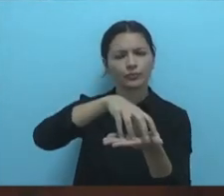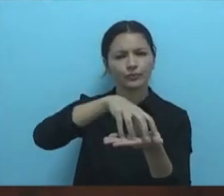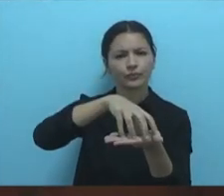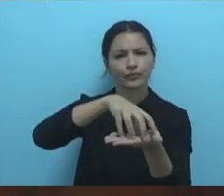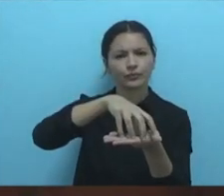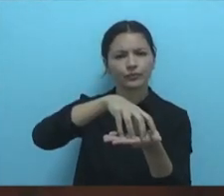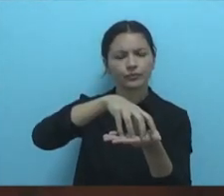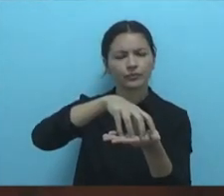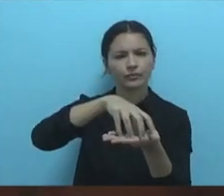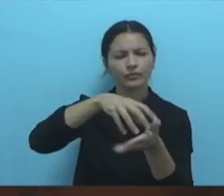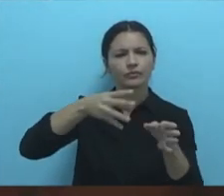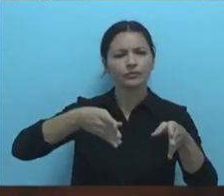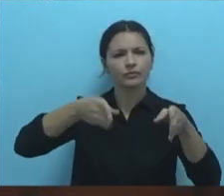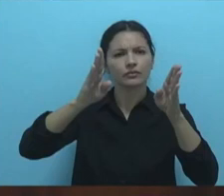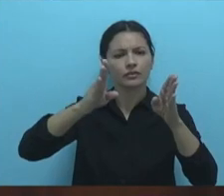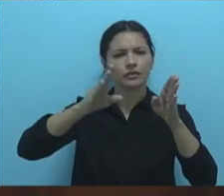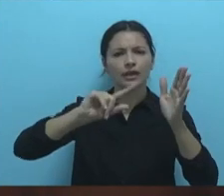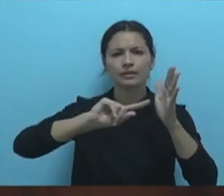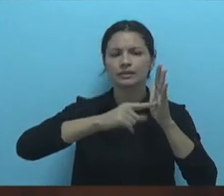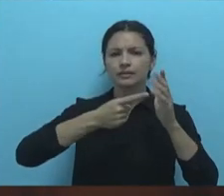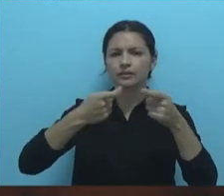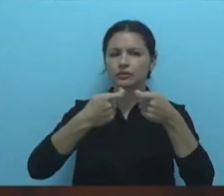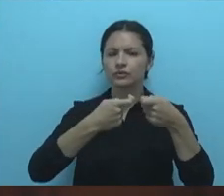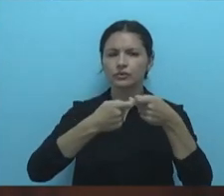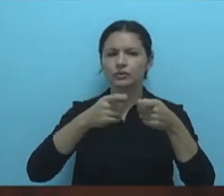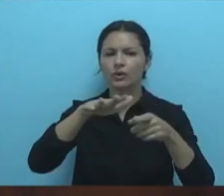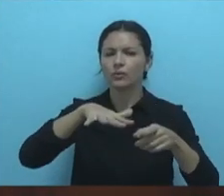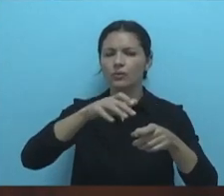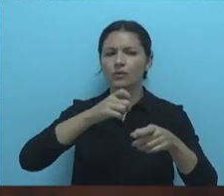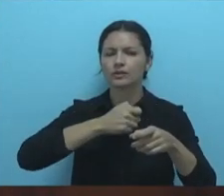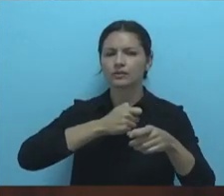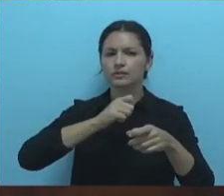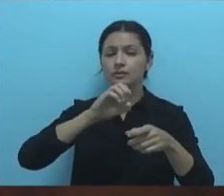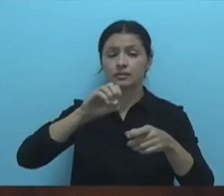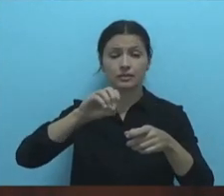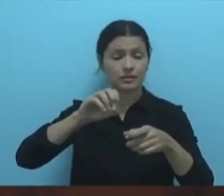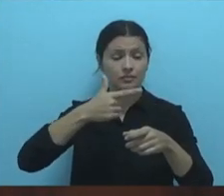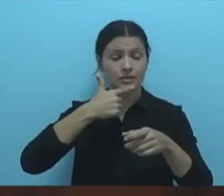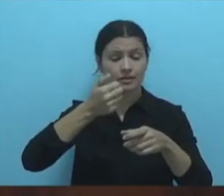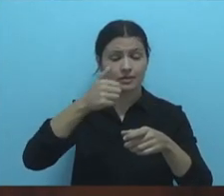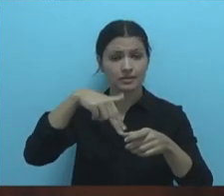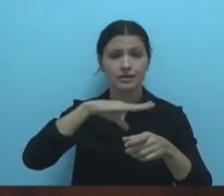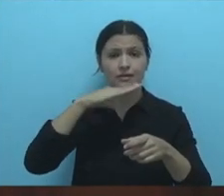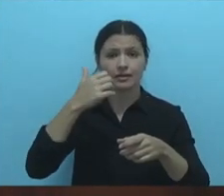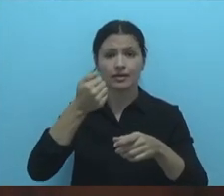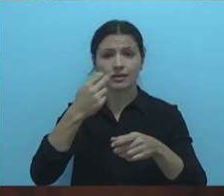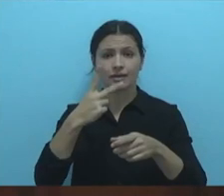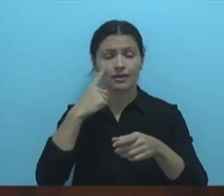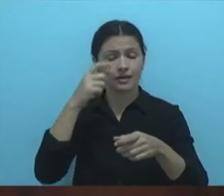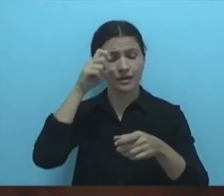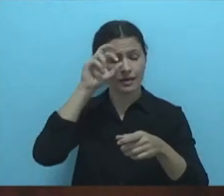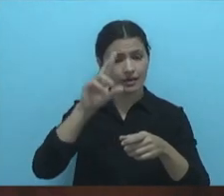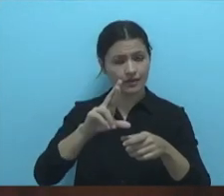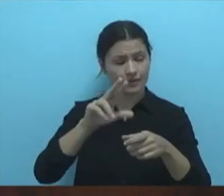de la provincia al edificio del centro social de San Javier ubicado en calle alvear 1773